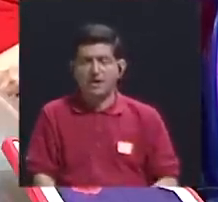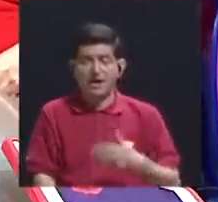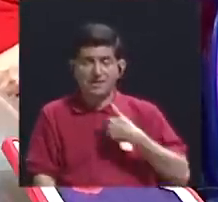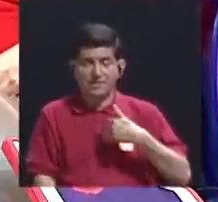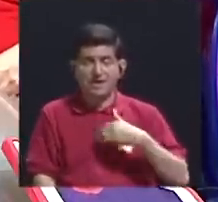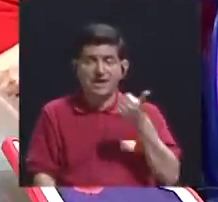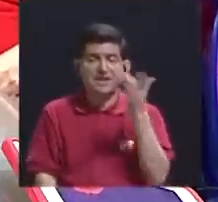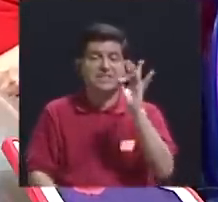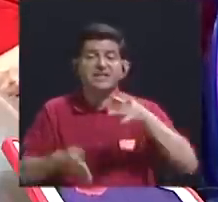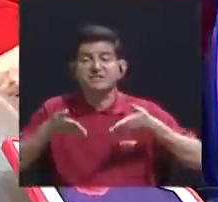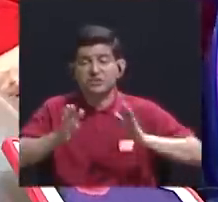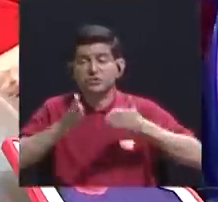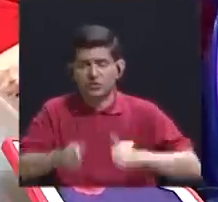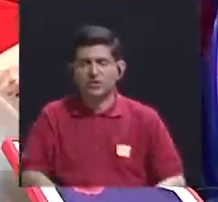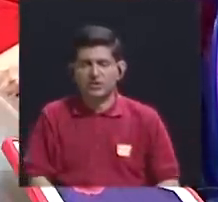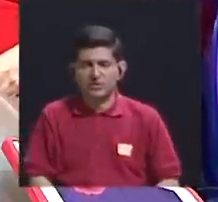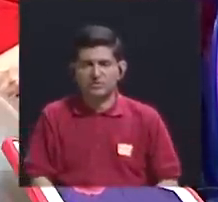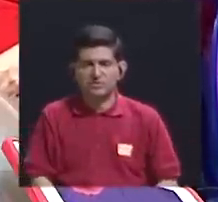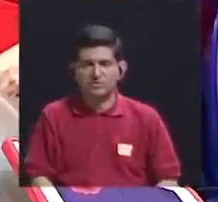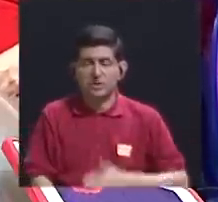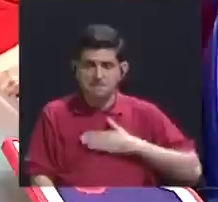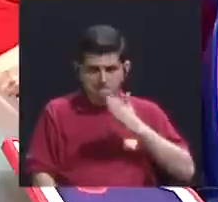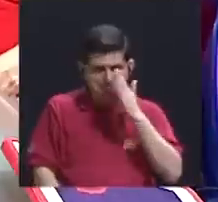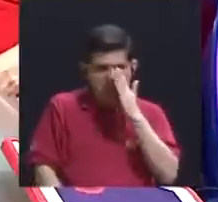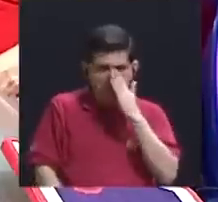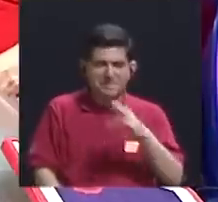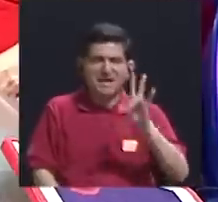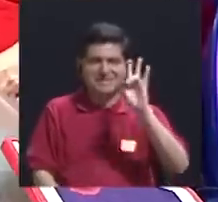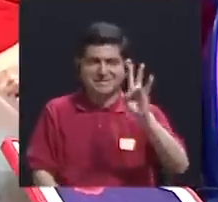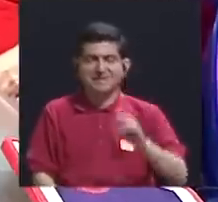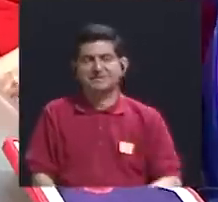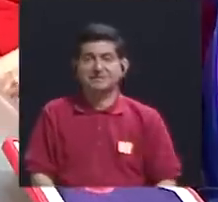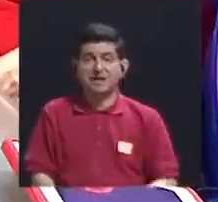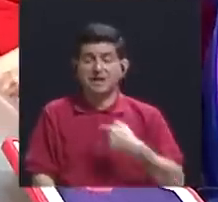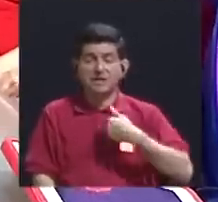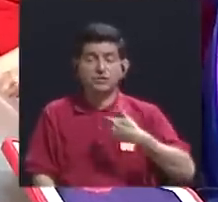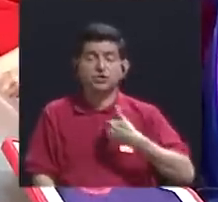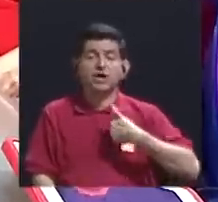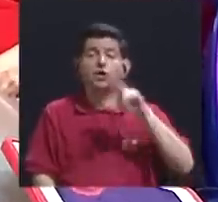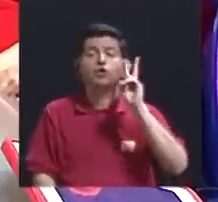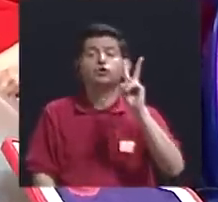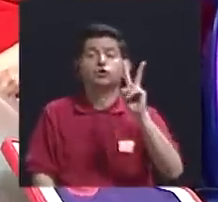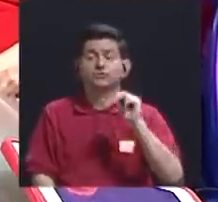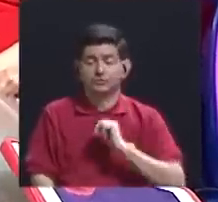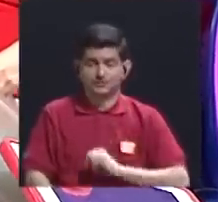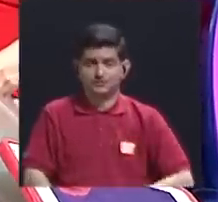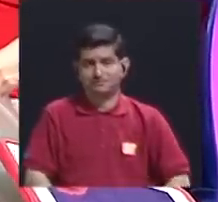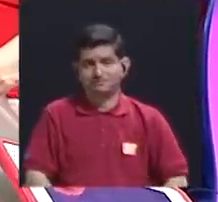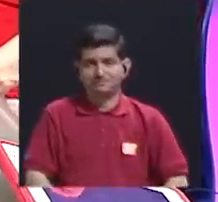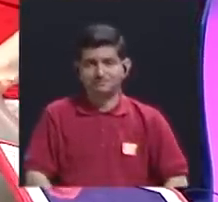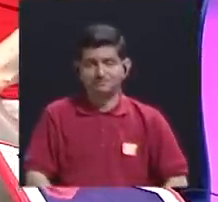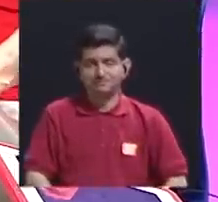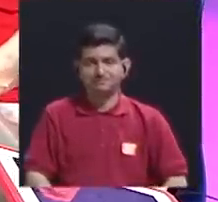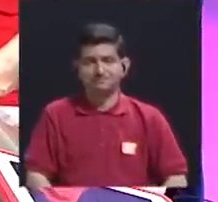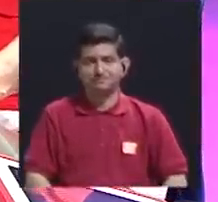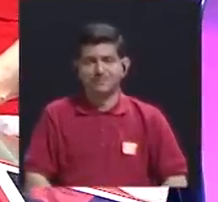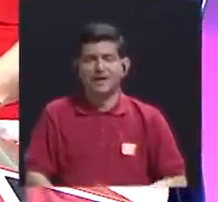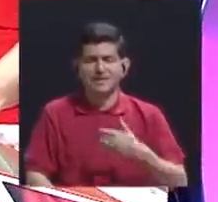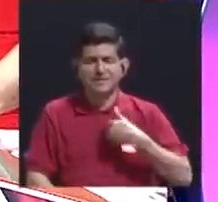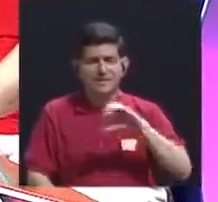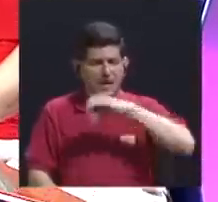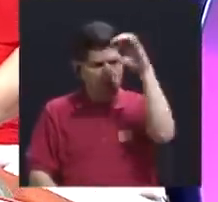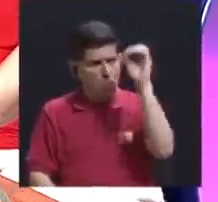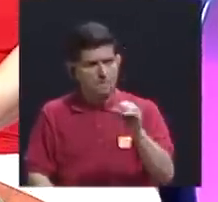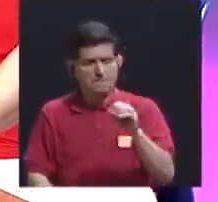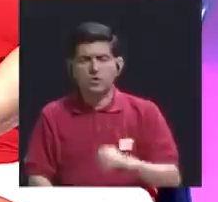tuvo 18 hijos mi madre tuvo 7 y bueno yo tengo 2 entonces este hay un porcentaje